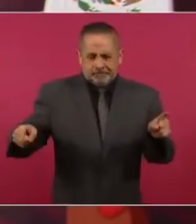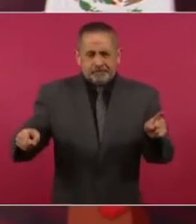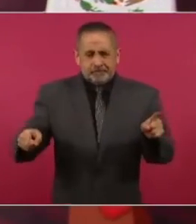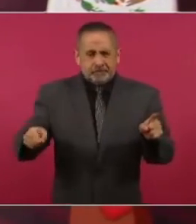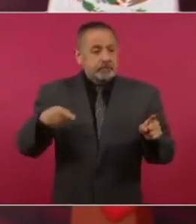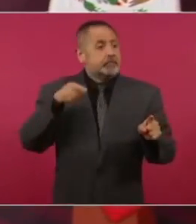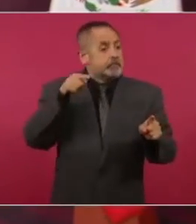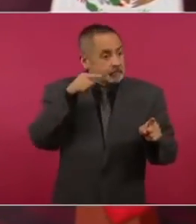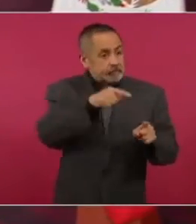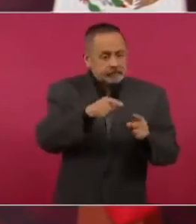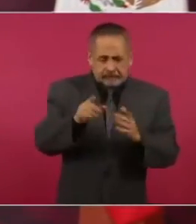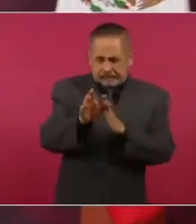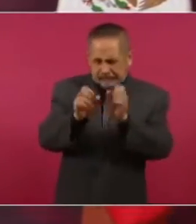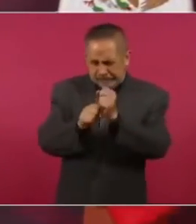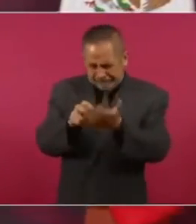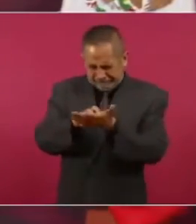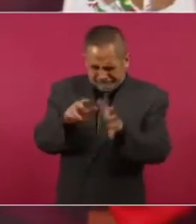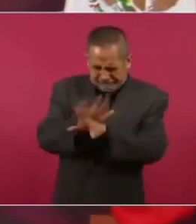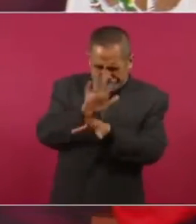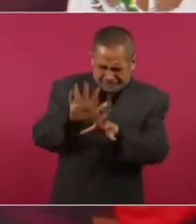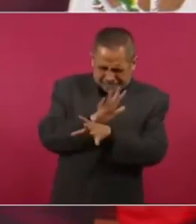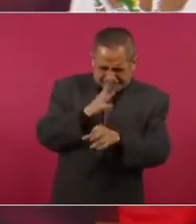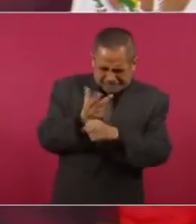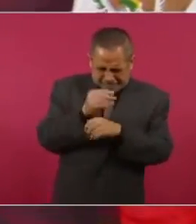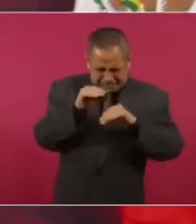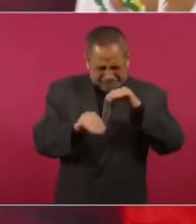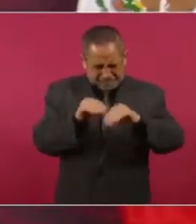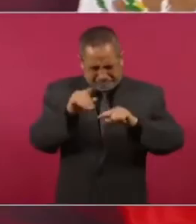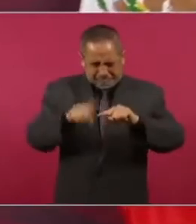reformaron la Constitución